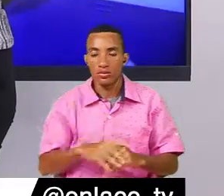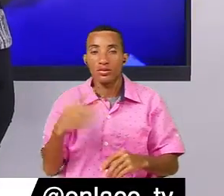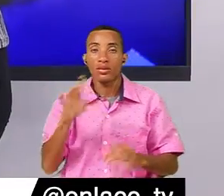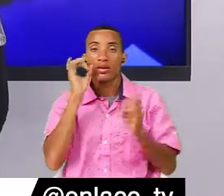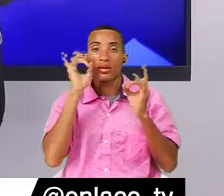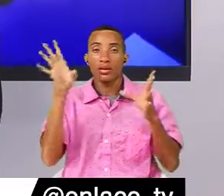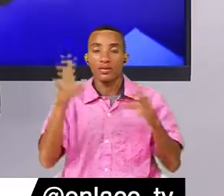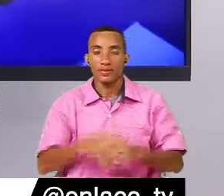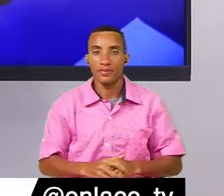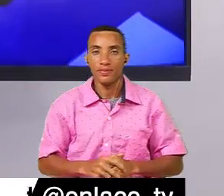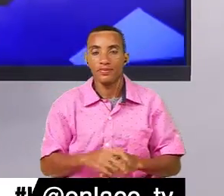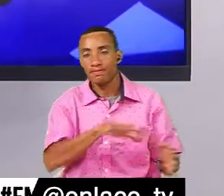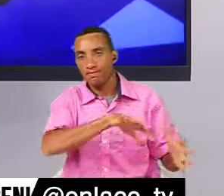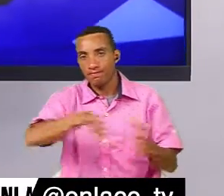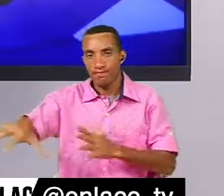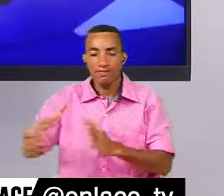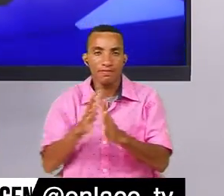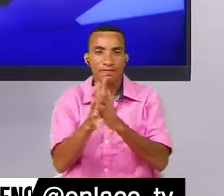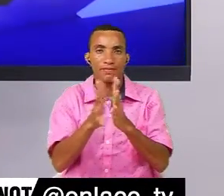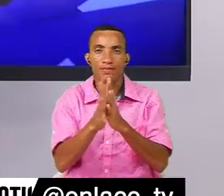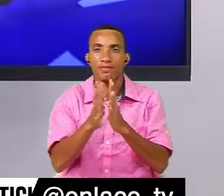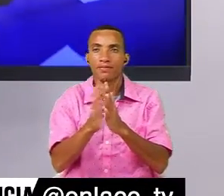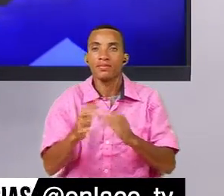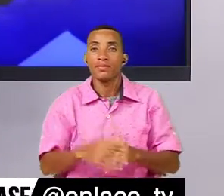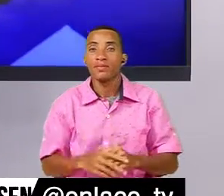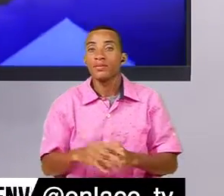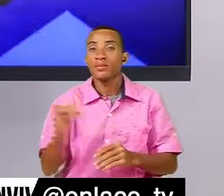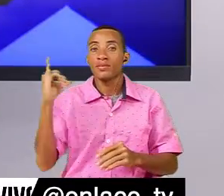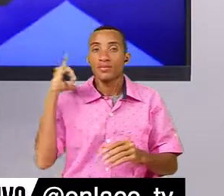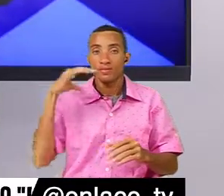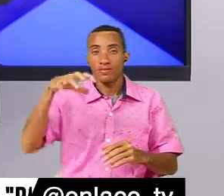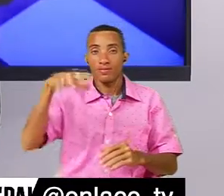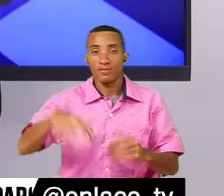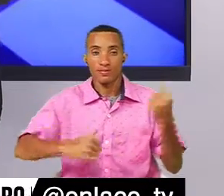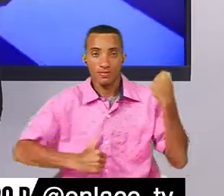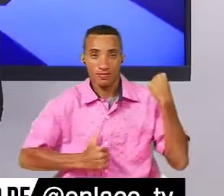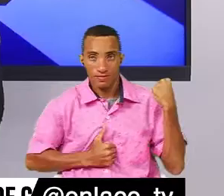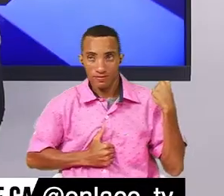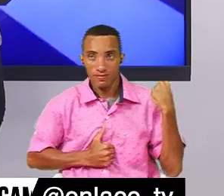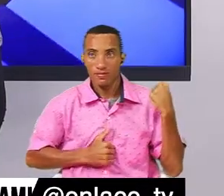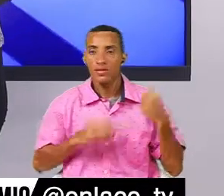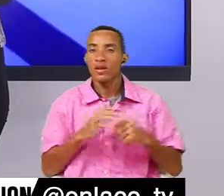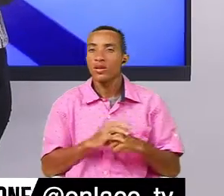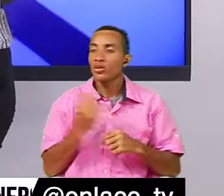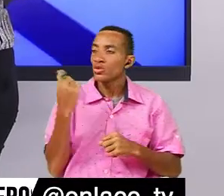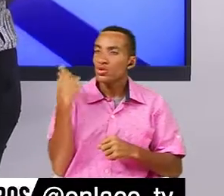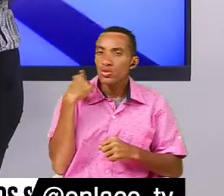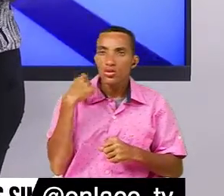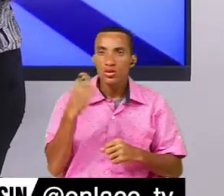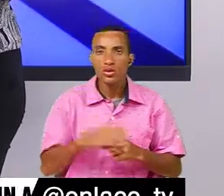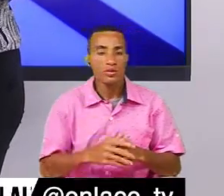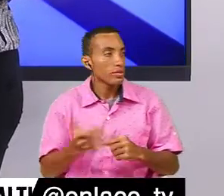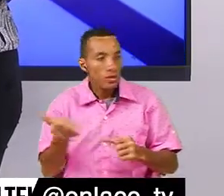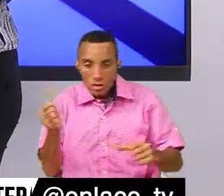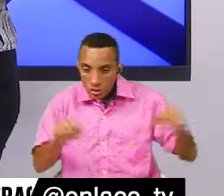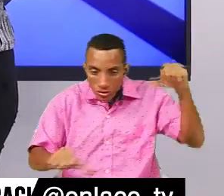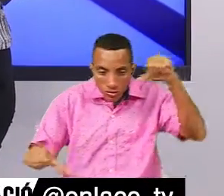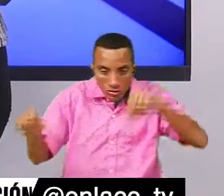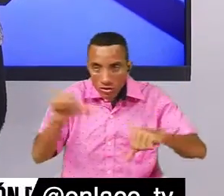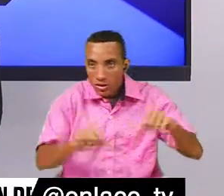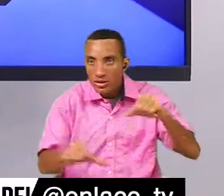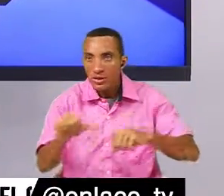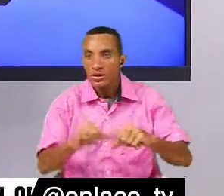en otras noticias les hablaremos sobre tropas de la Quinta Brigada que en las últimas horas destruyeron un laboratorio para el procesamiento de